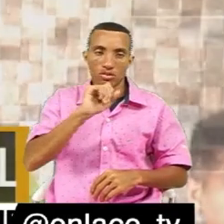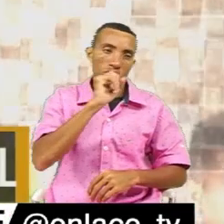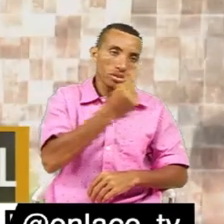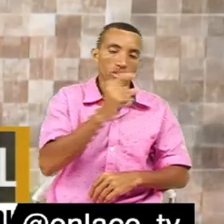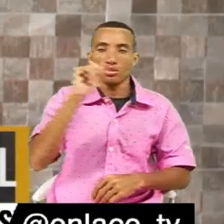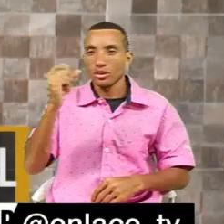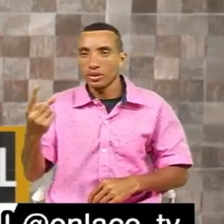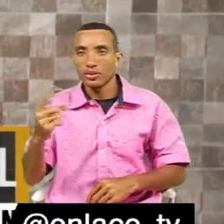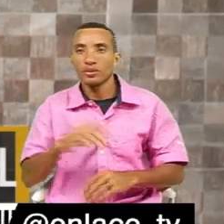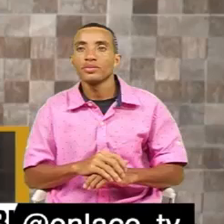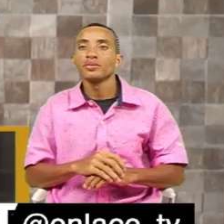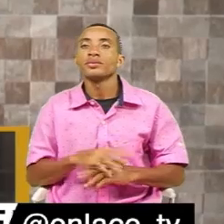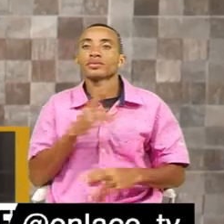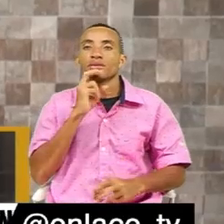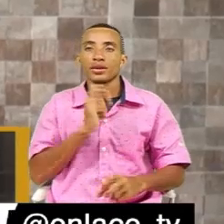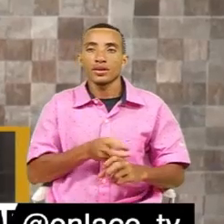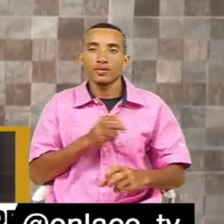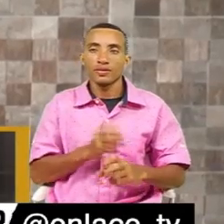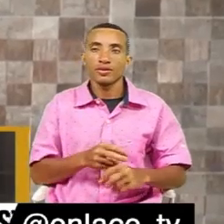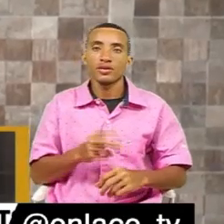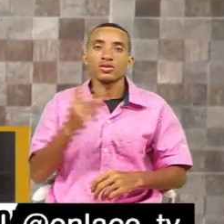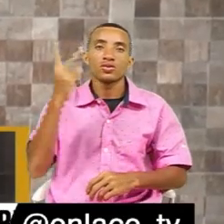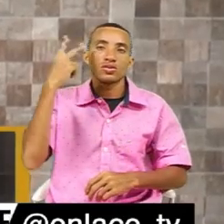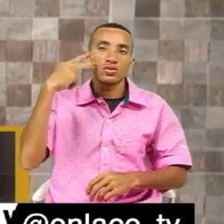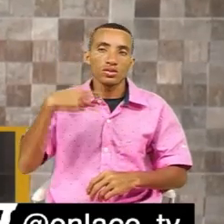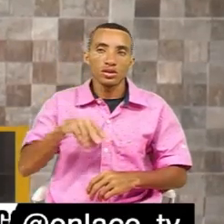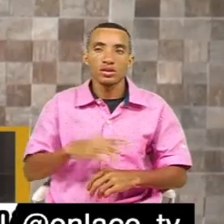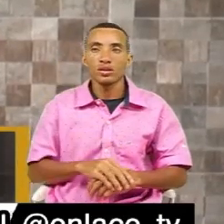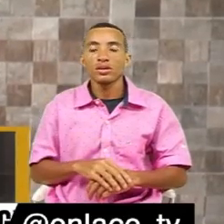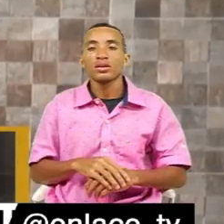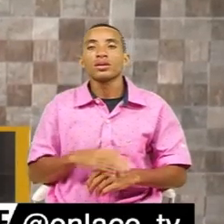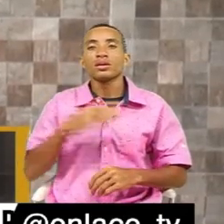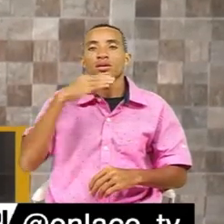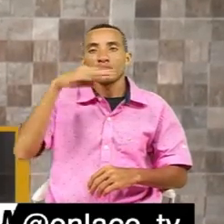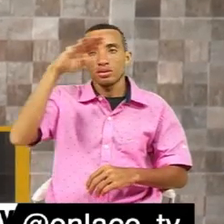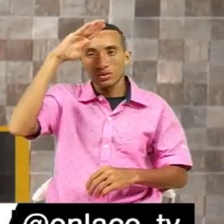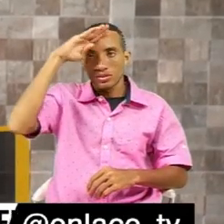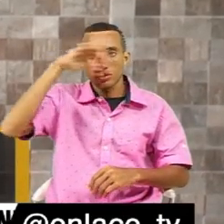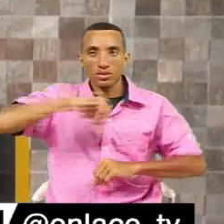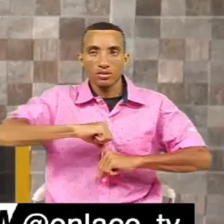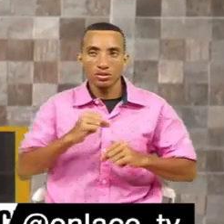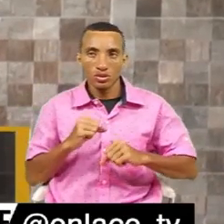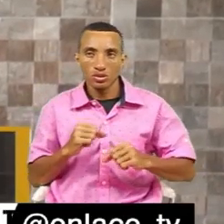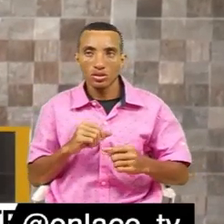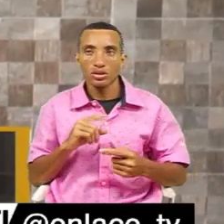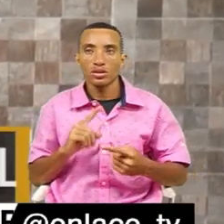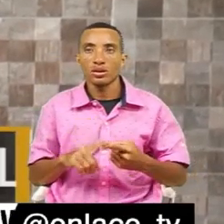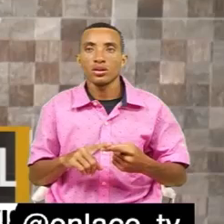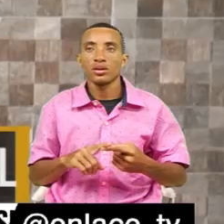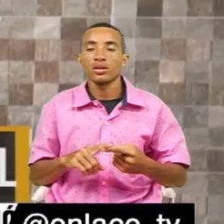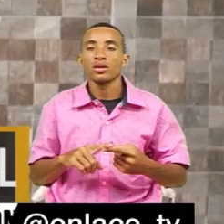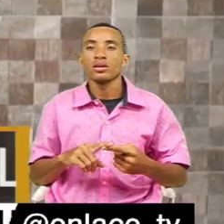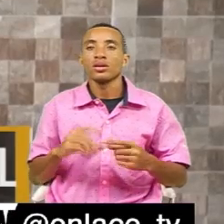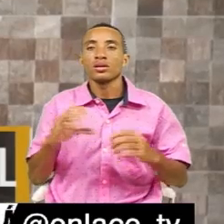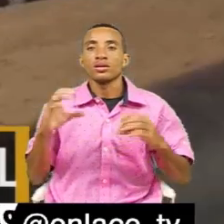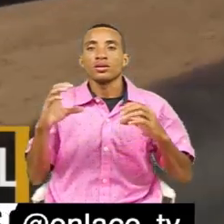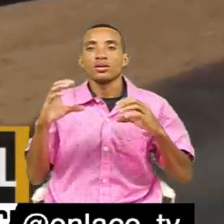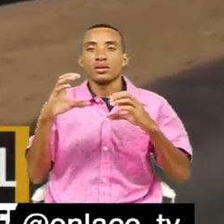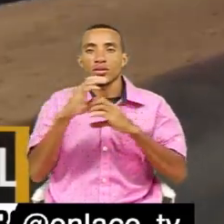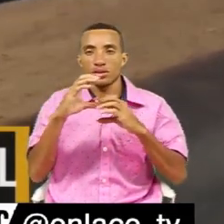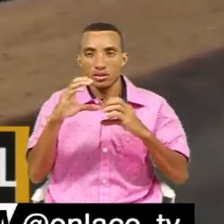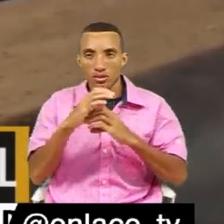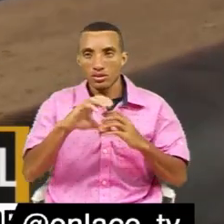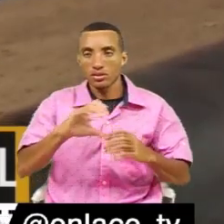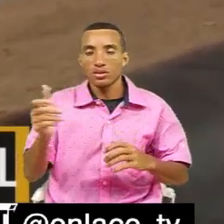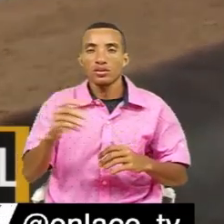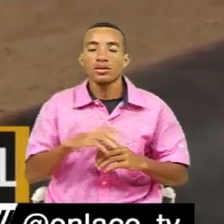alto nivel. Fueron difícil 2 días a Antioquia, Bogotá y Cauca, Timbío. De